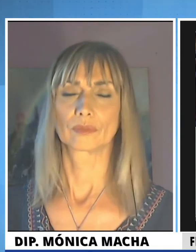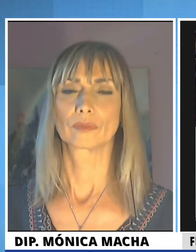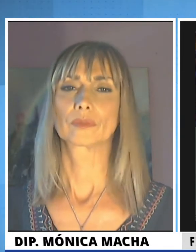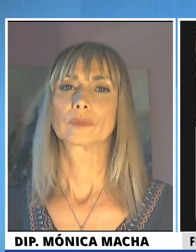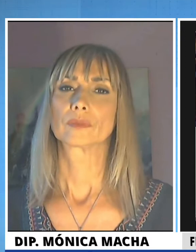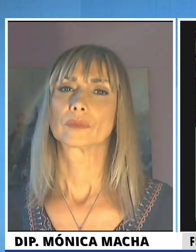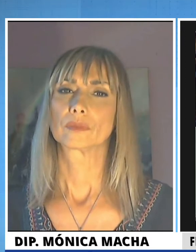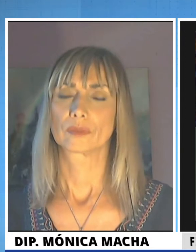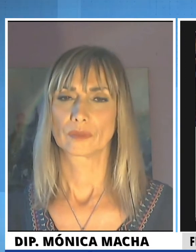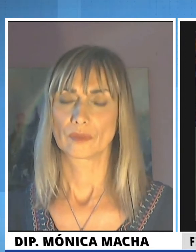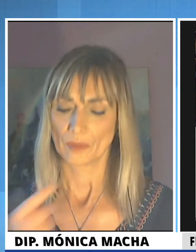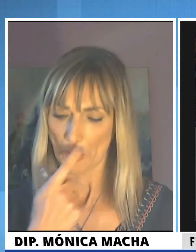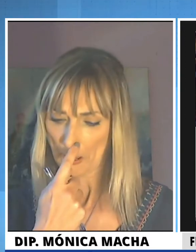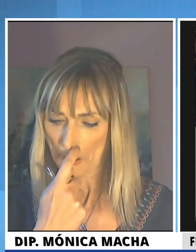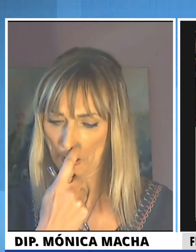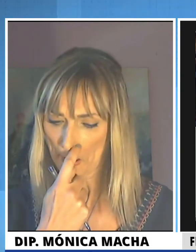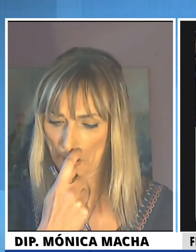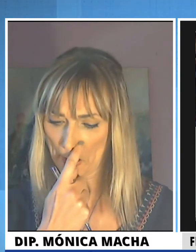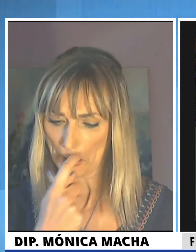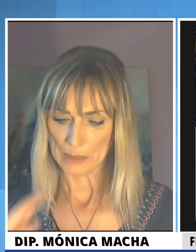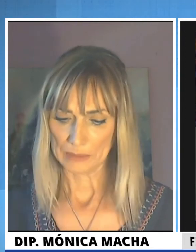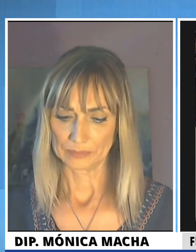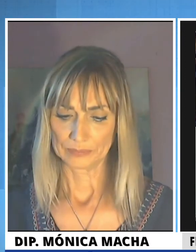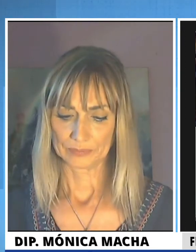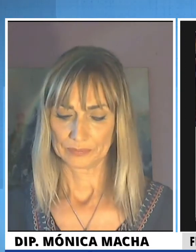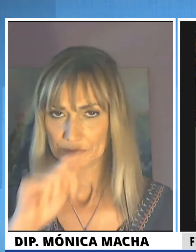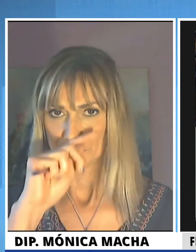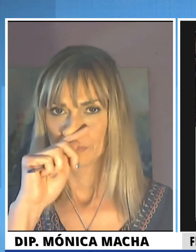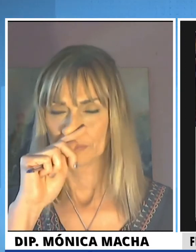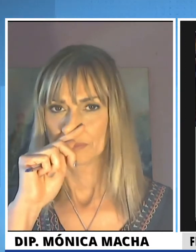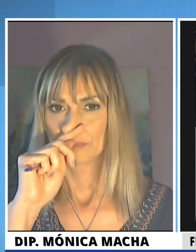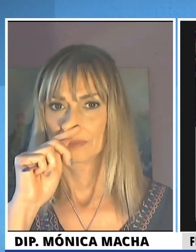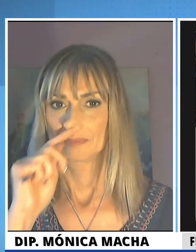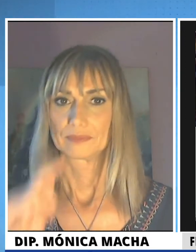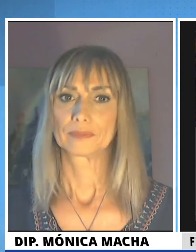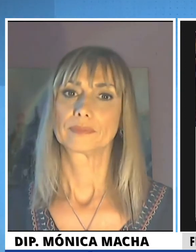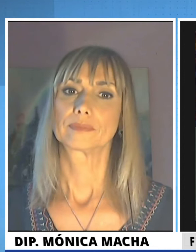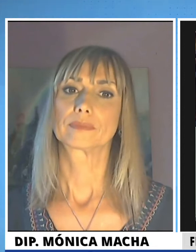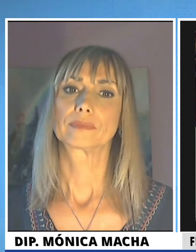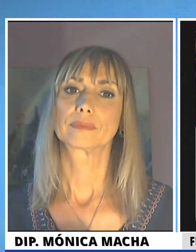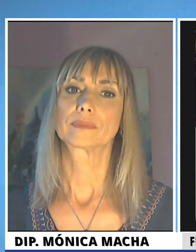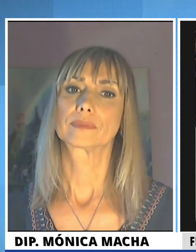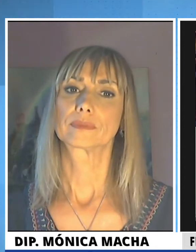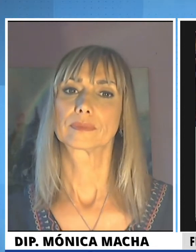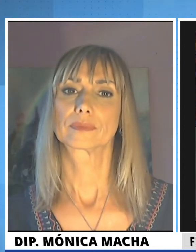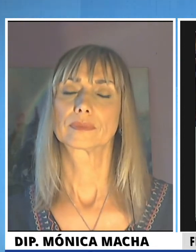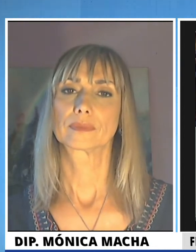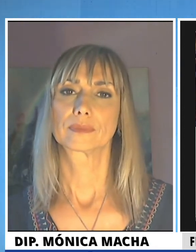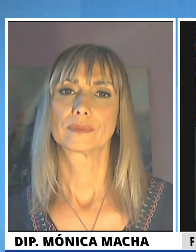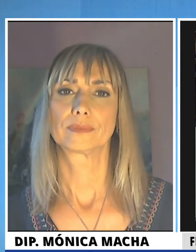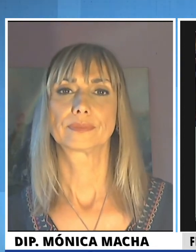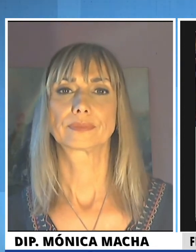cada diputado, diputada pueda tener una mirada crítica de su propio proyecto, saber si a partir de lo que escucha de